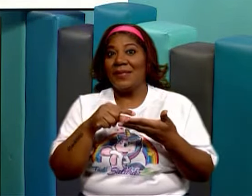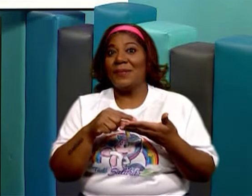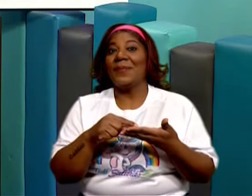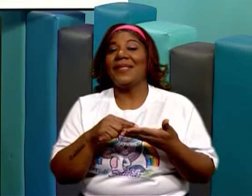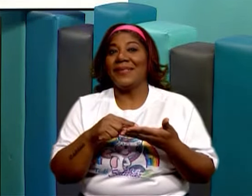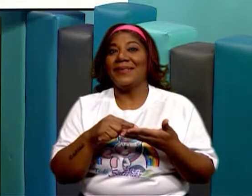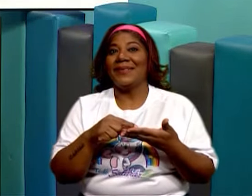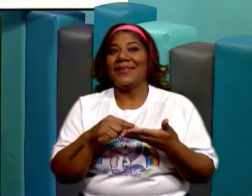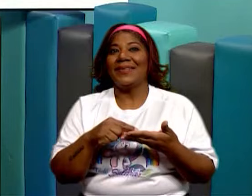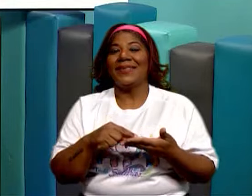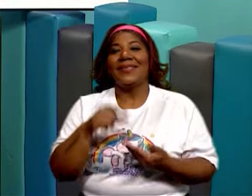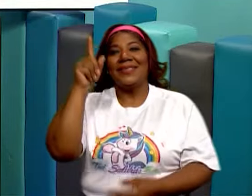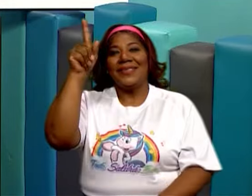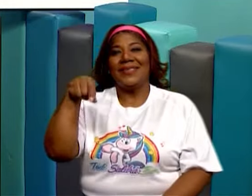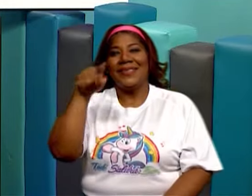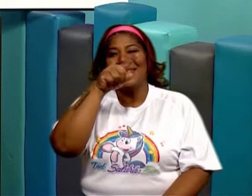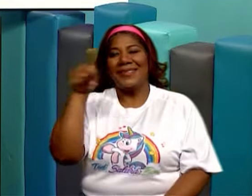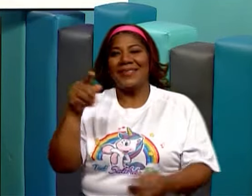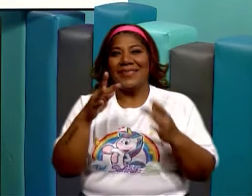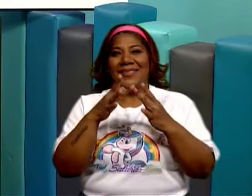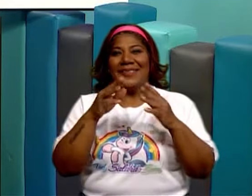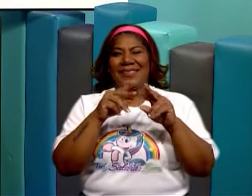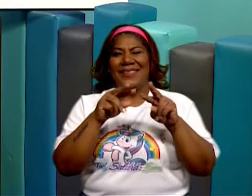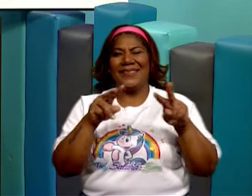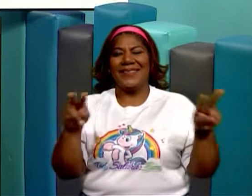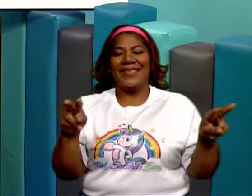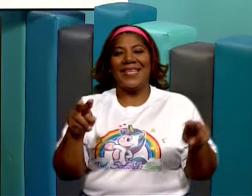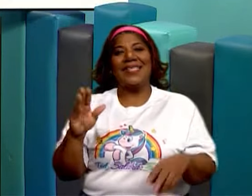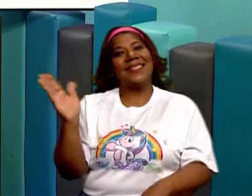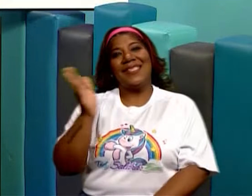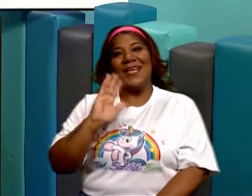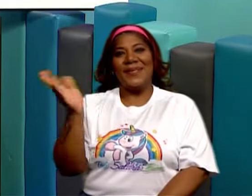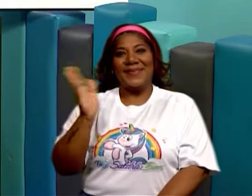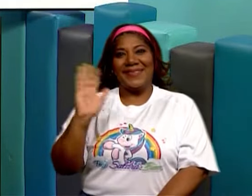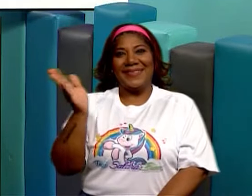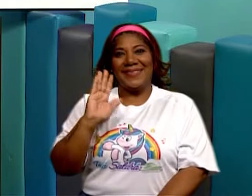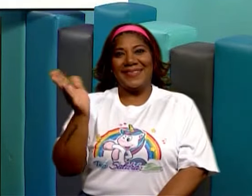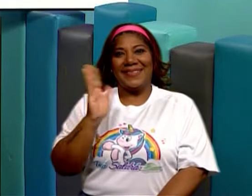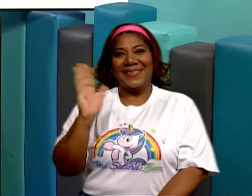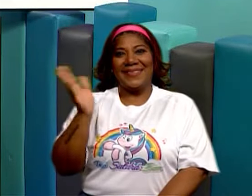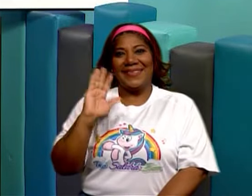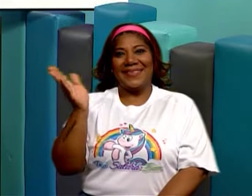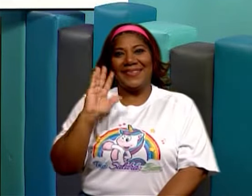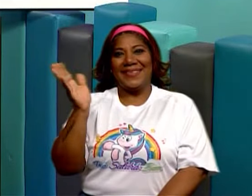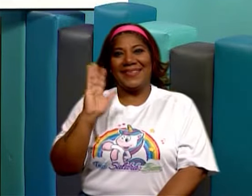a la mano. La estrella, chicos, se conecta con la diversidad. ¡Chao!